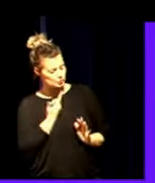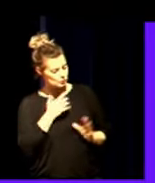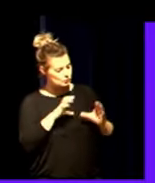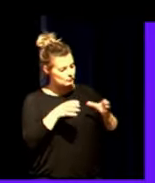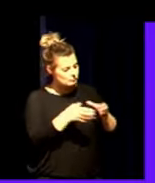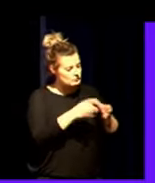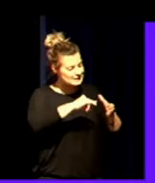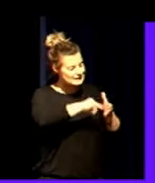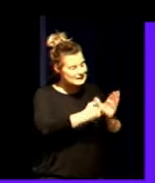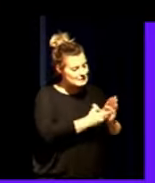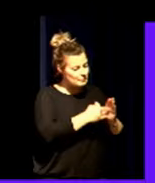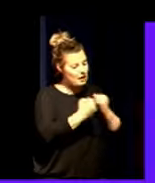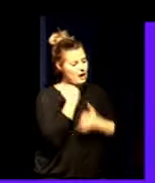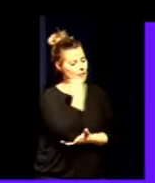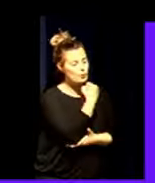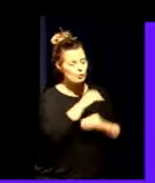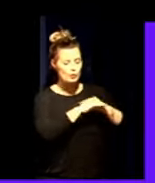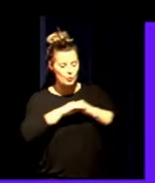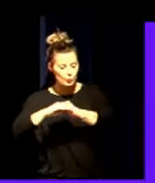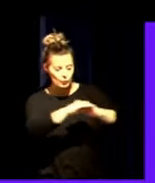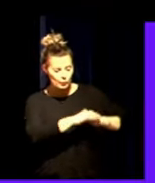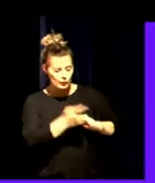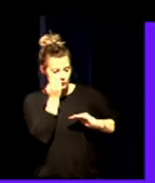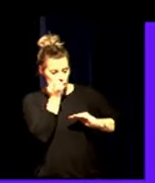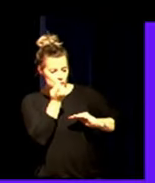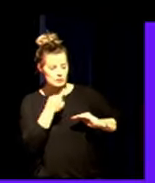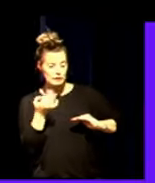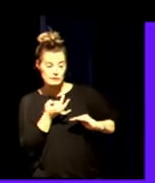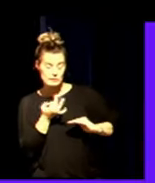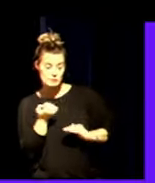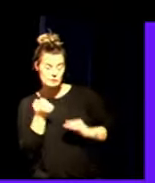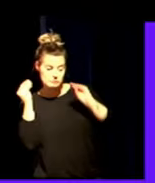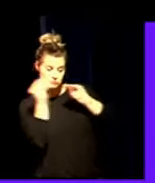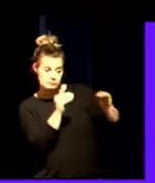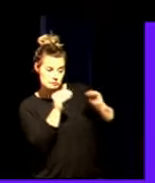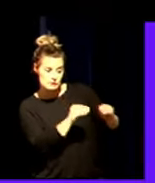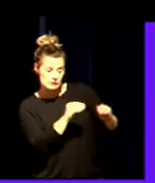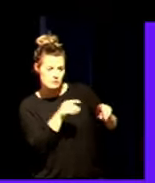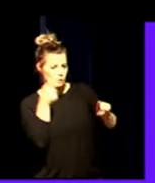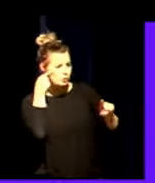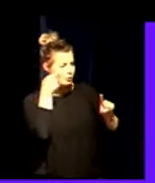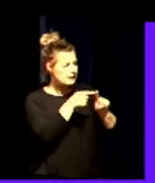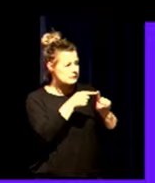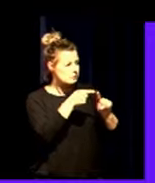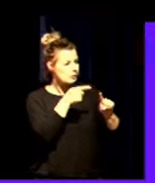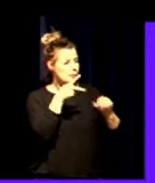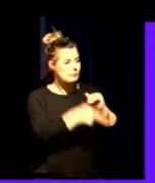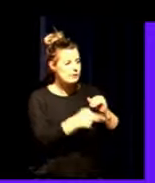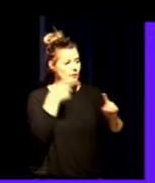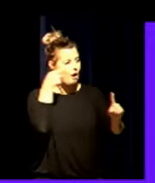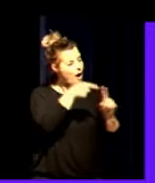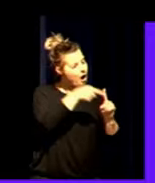sistemas de apoyo entre iguales, vamos a tener equipos de ayuda para que ayuden para prevención del acoso y vamos a tener, por